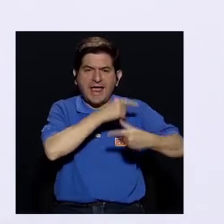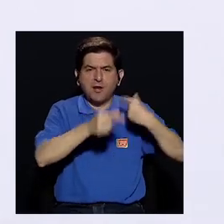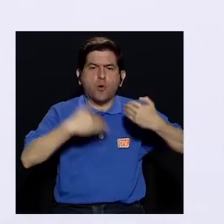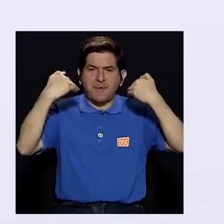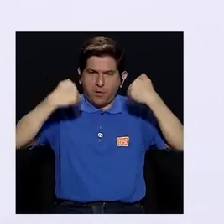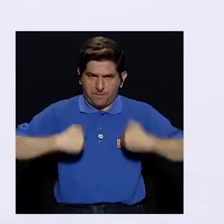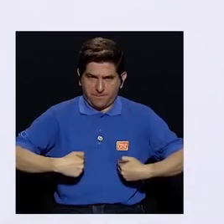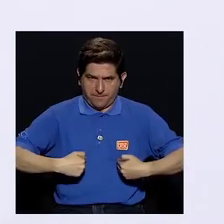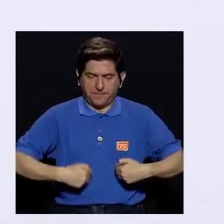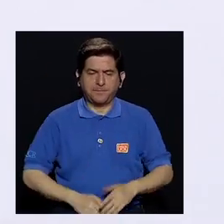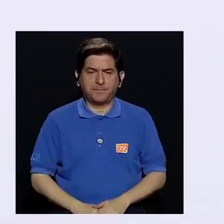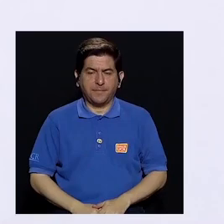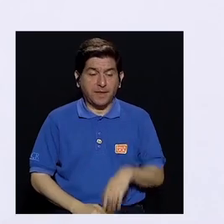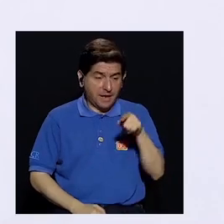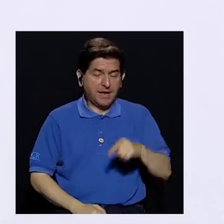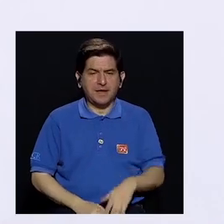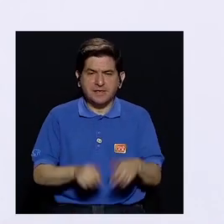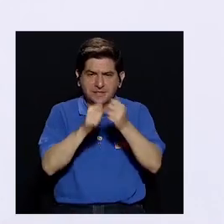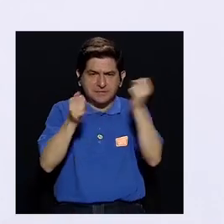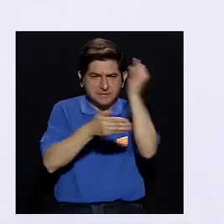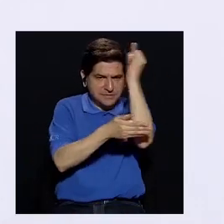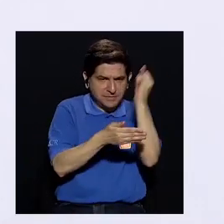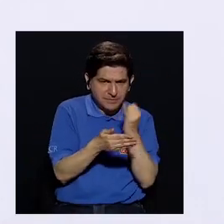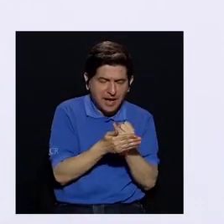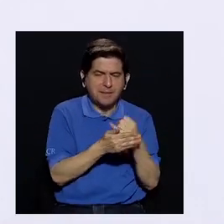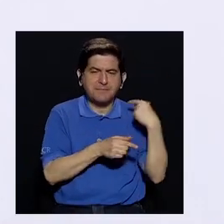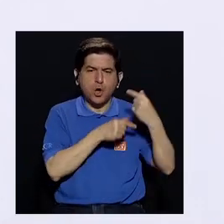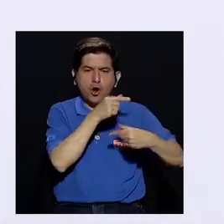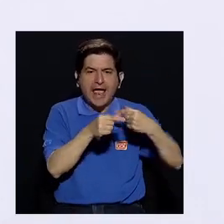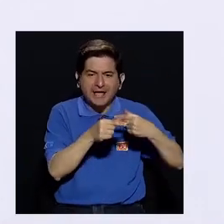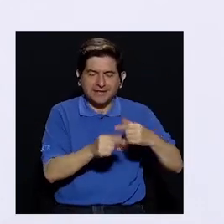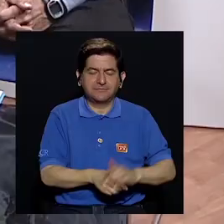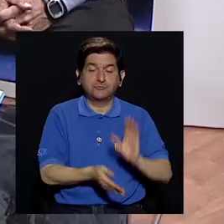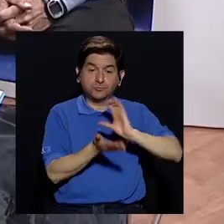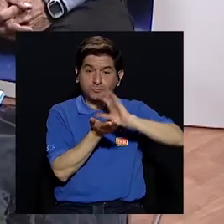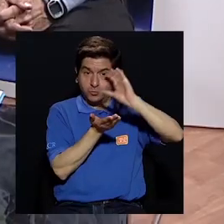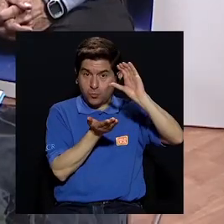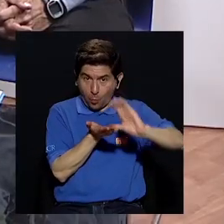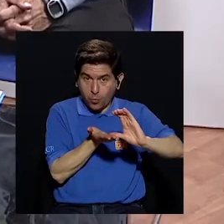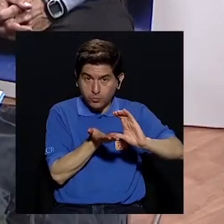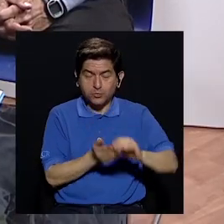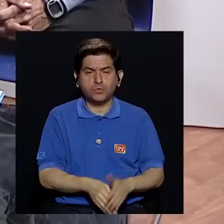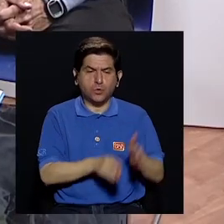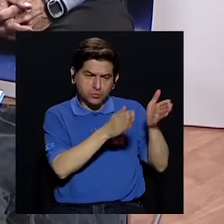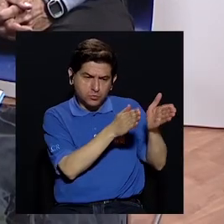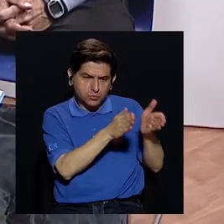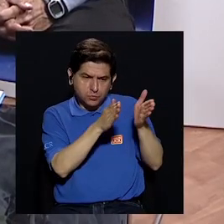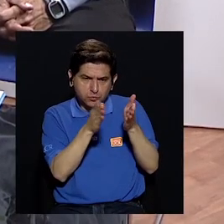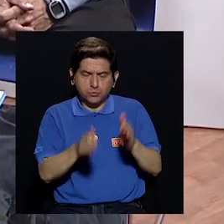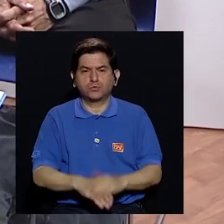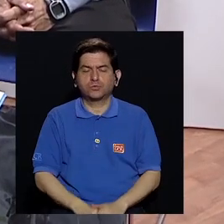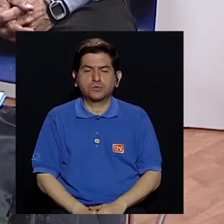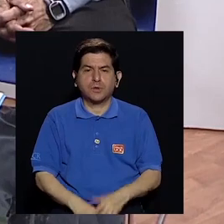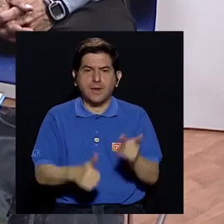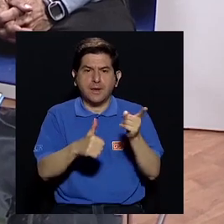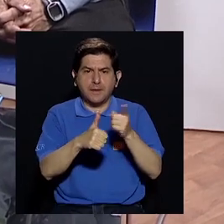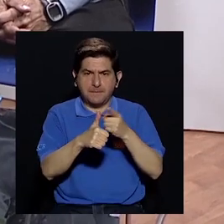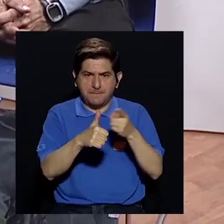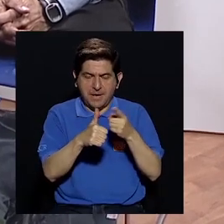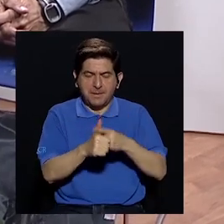la biología molecular para avanzar en el genoma humano el movimiento de los genes todo esto estaba